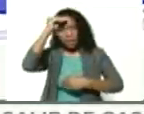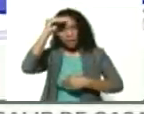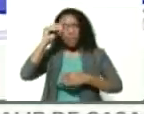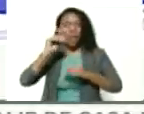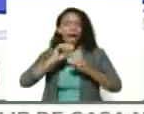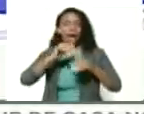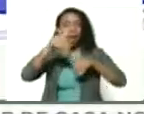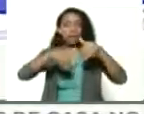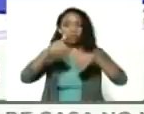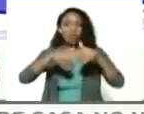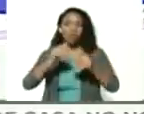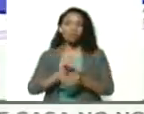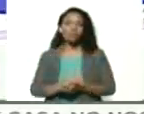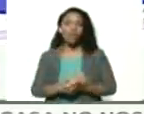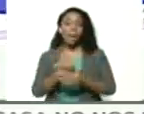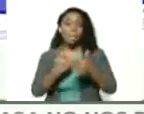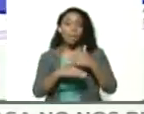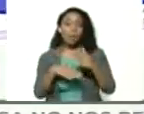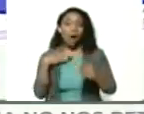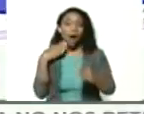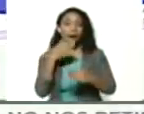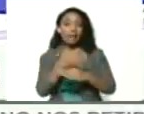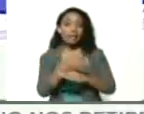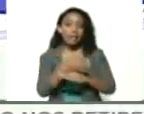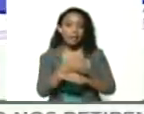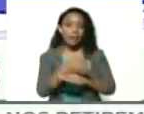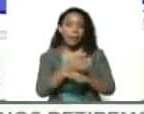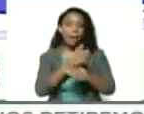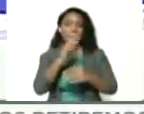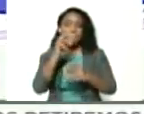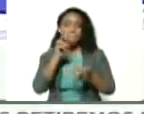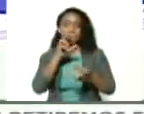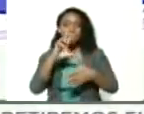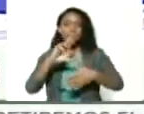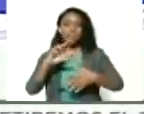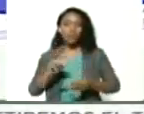lecciones. Vamos hacia el bicentenario de Carabobo.